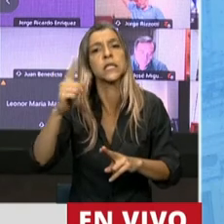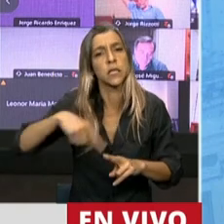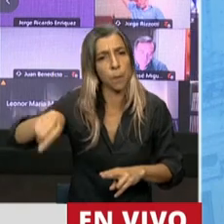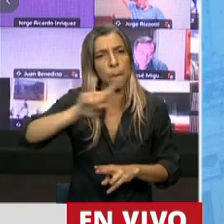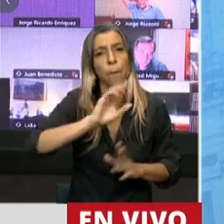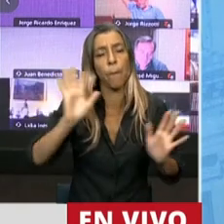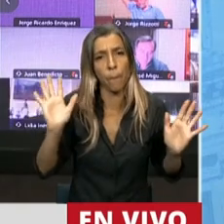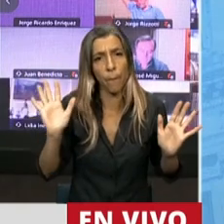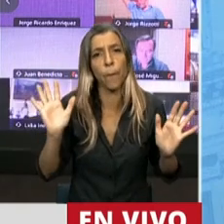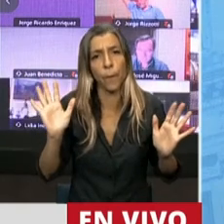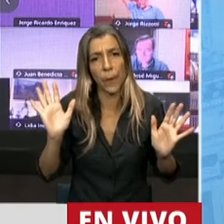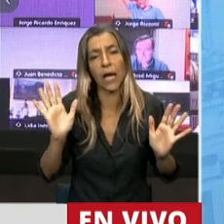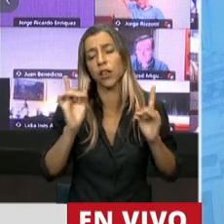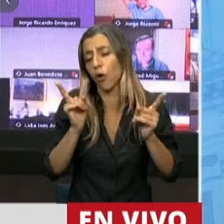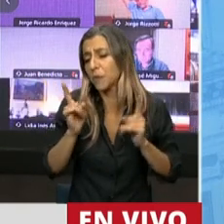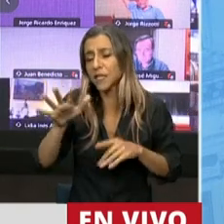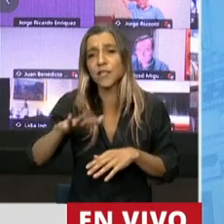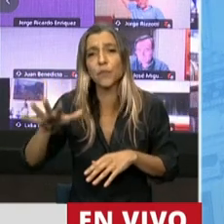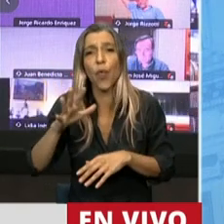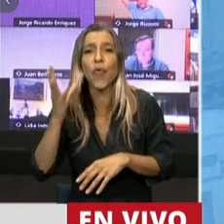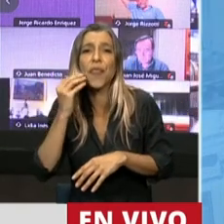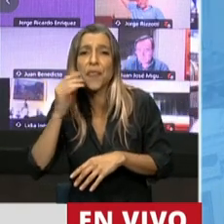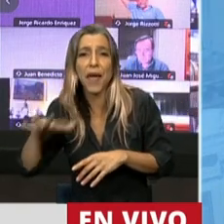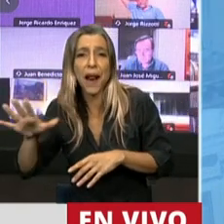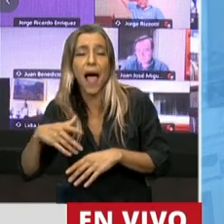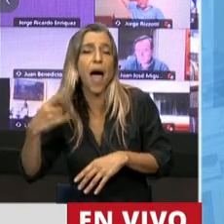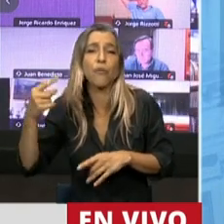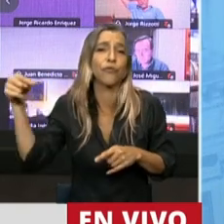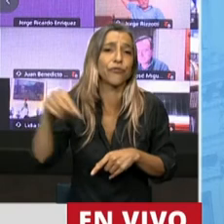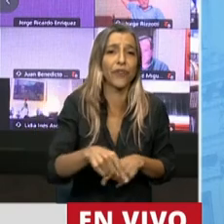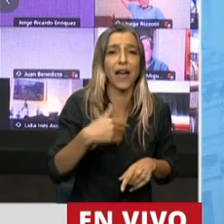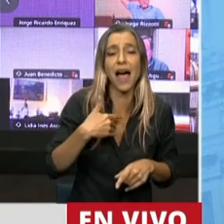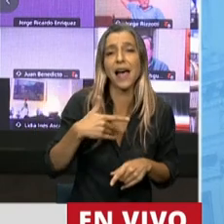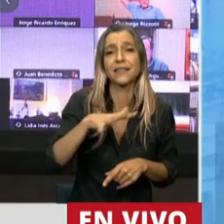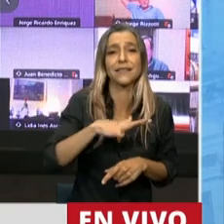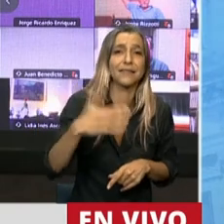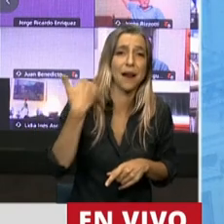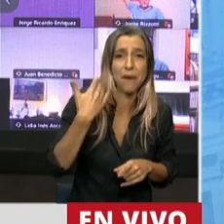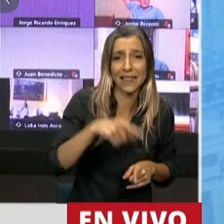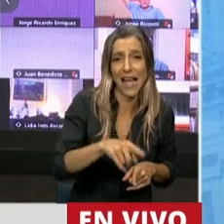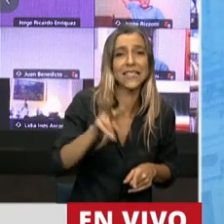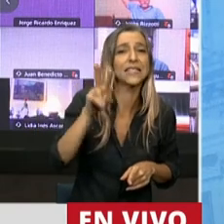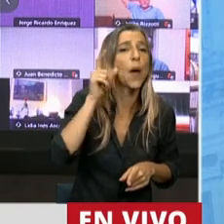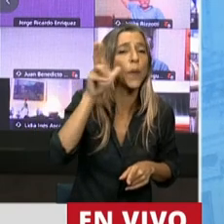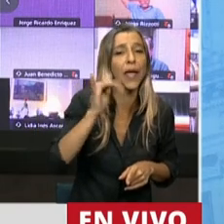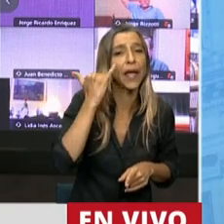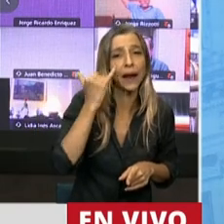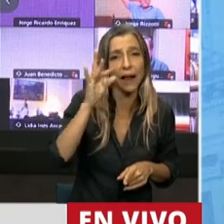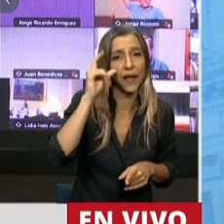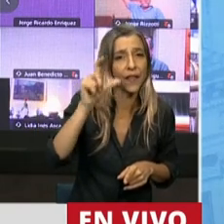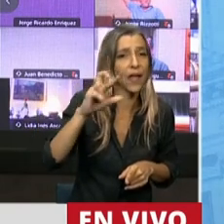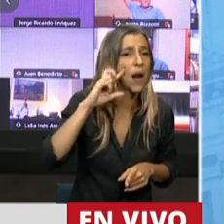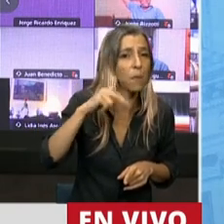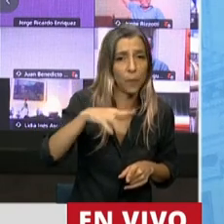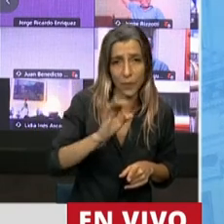vecinos, desde Ramos Mejía a Virrey del Pino, La Matanza, que el problema argentino